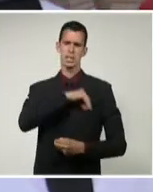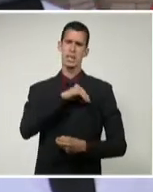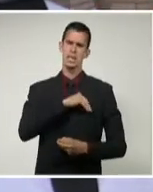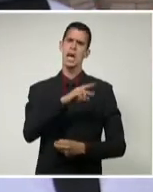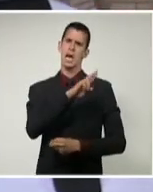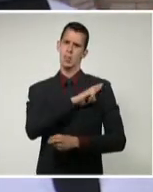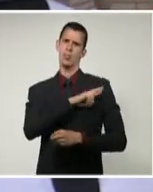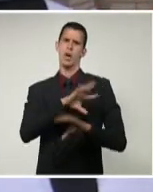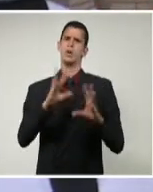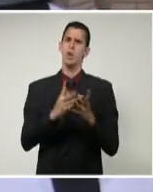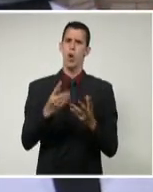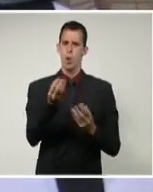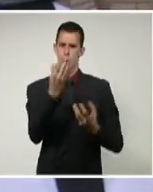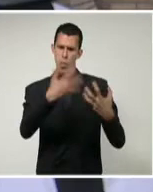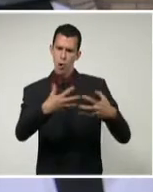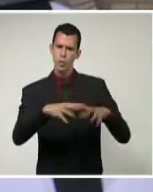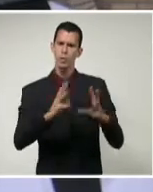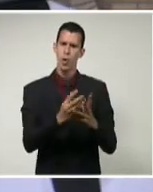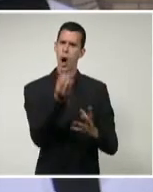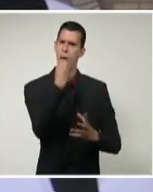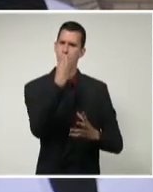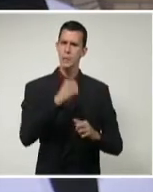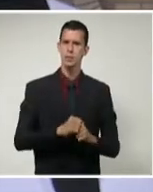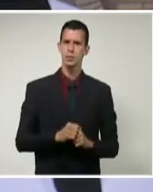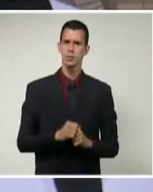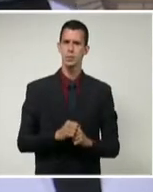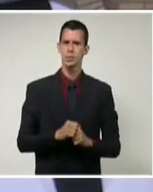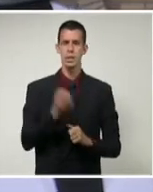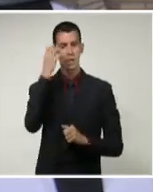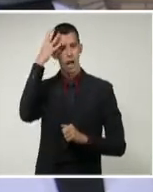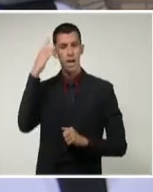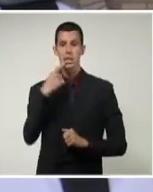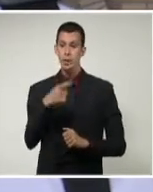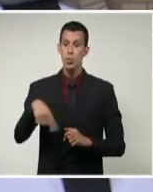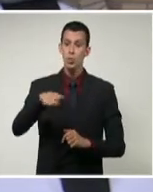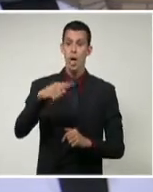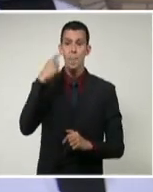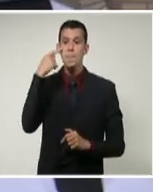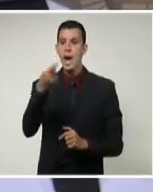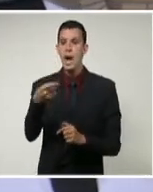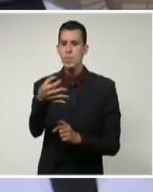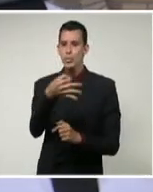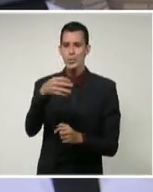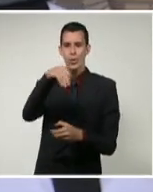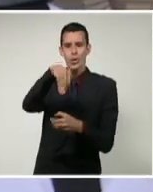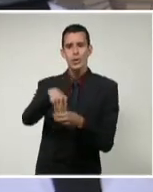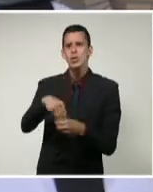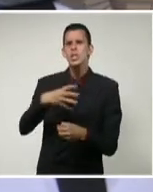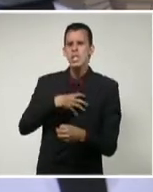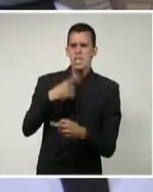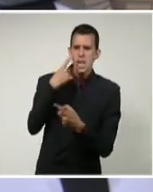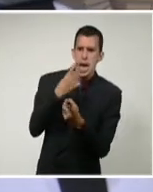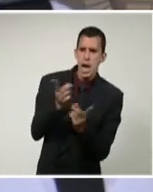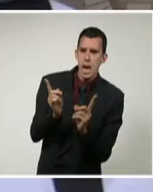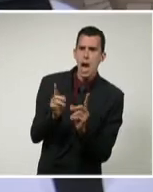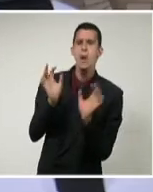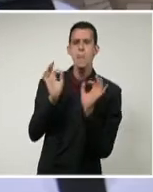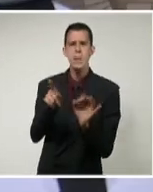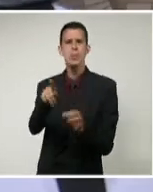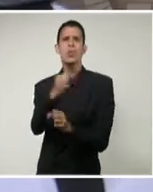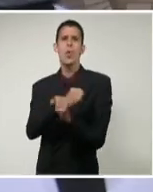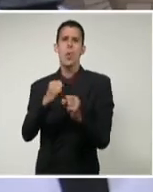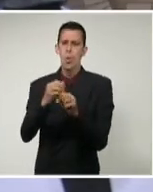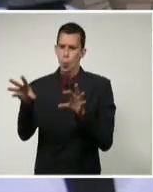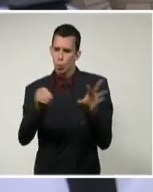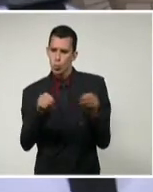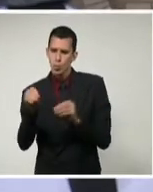a producir con lo que tenemos, con eficiencia, evitar la chapucería,